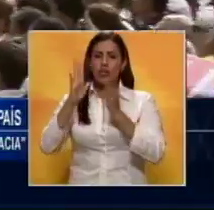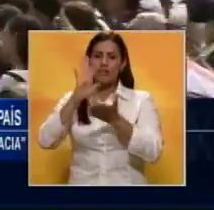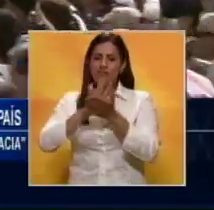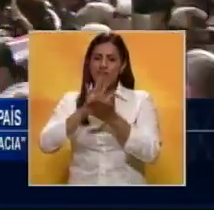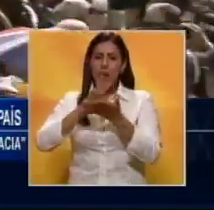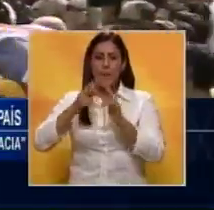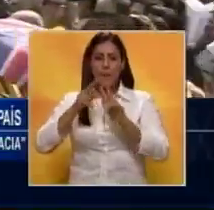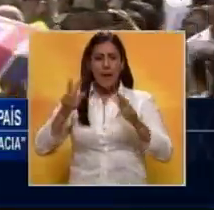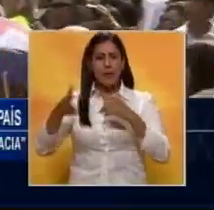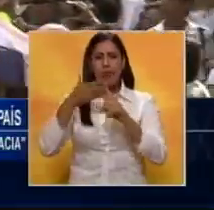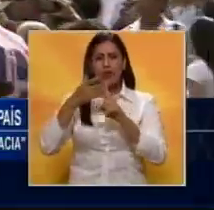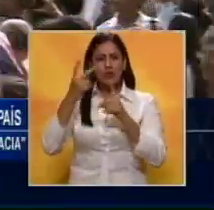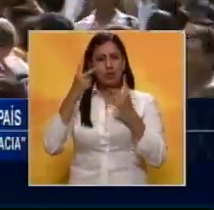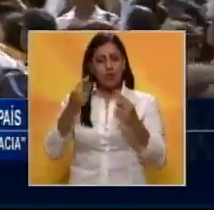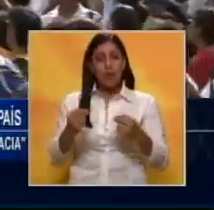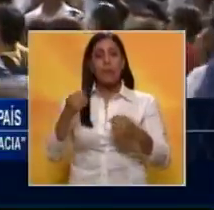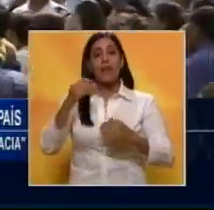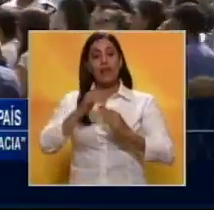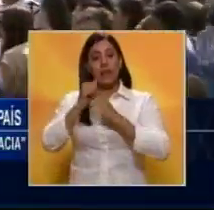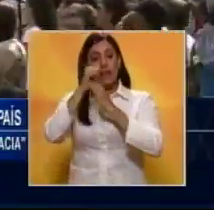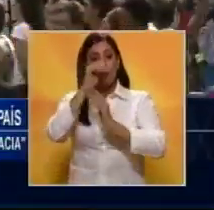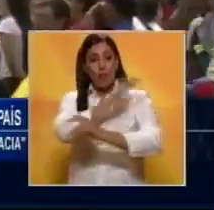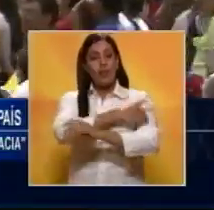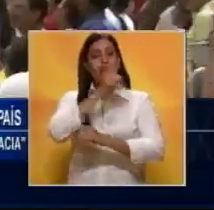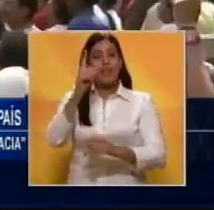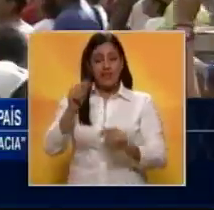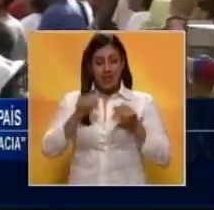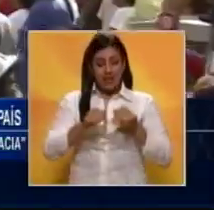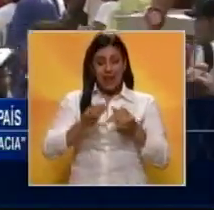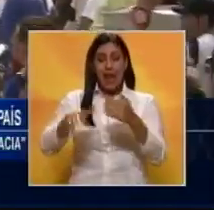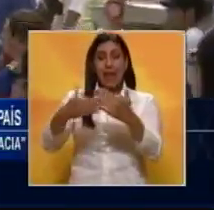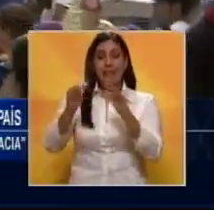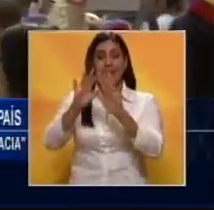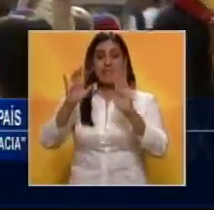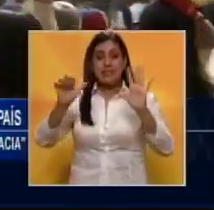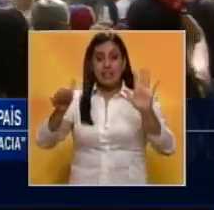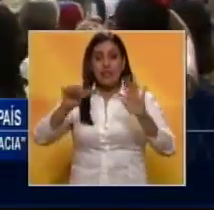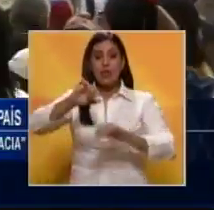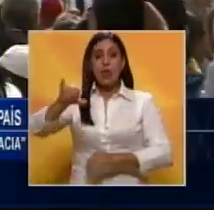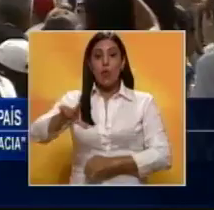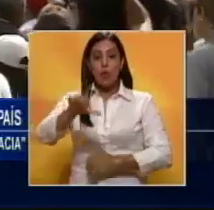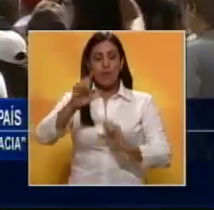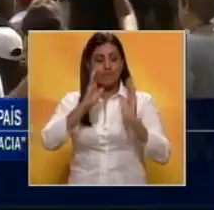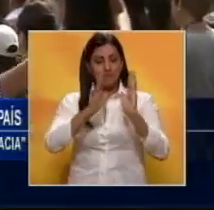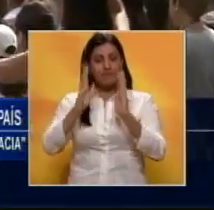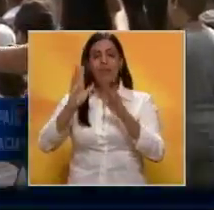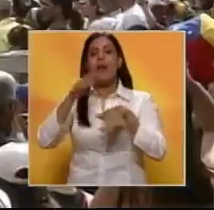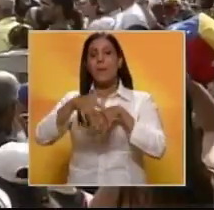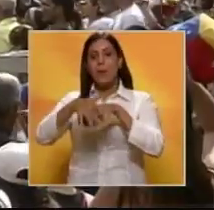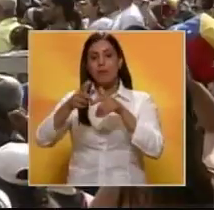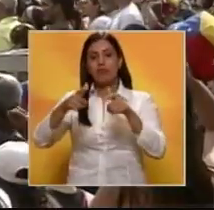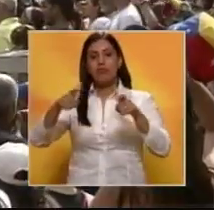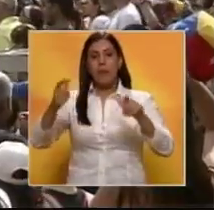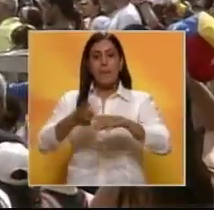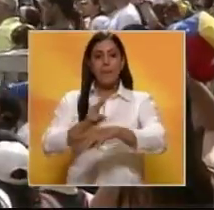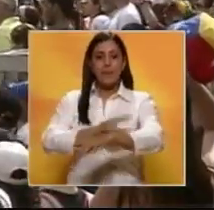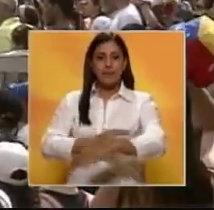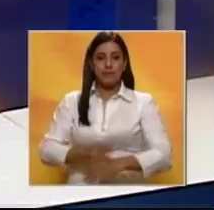y pacíficos. El líder opositor insistió en que de aquí al 16 de julio la agenda de calle seguirá creciendo.